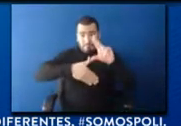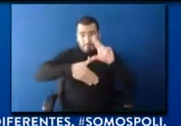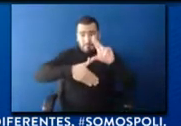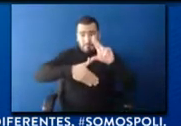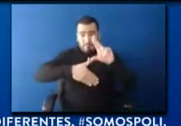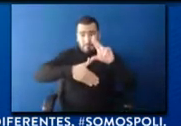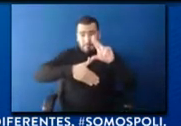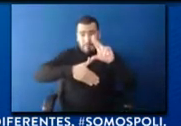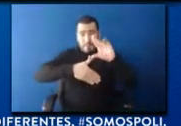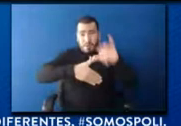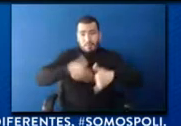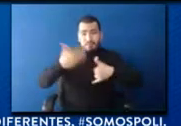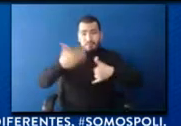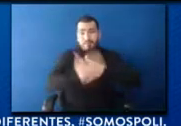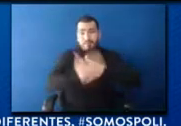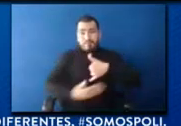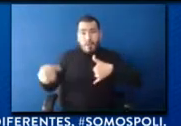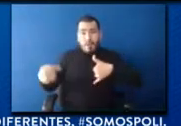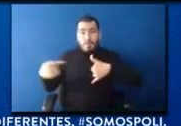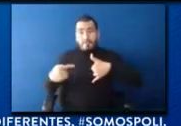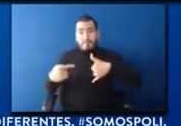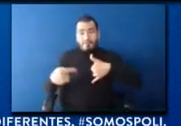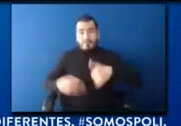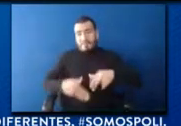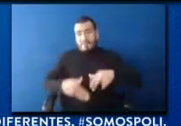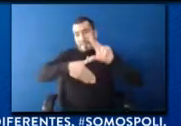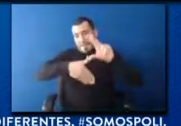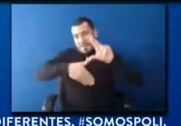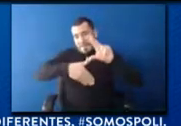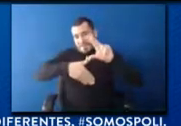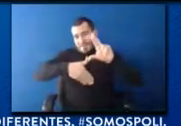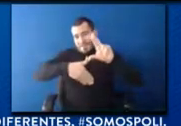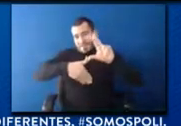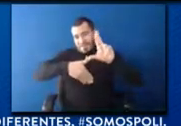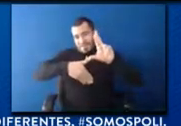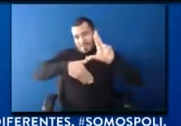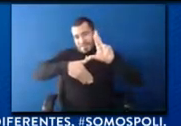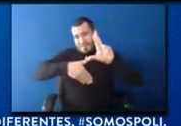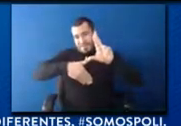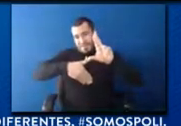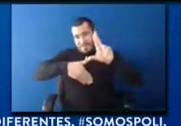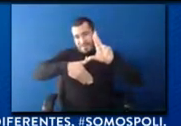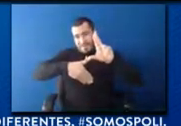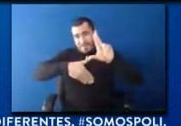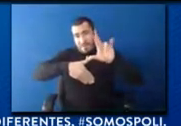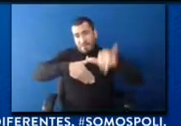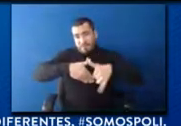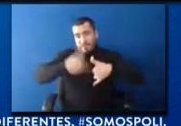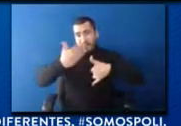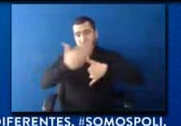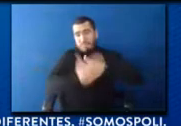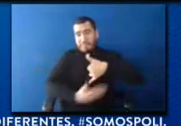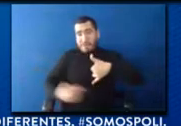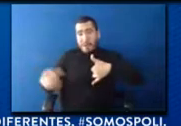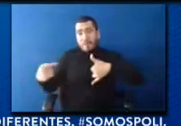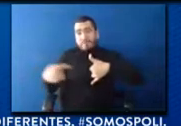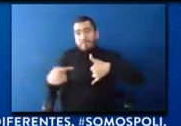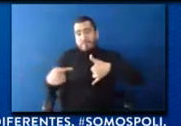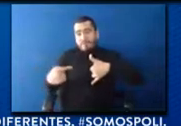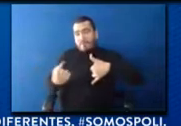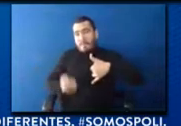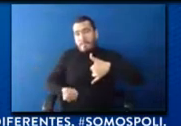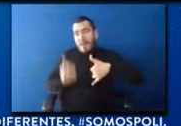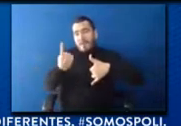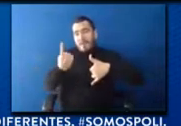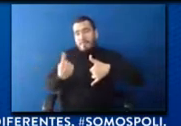América ninguna, digamos, de México para abajo, ningún otro país que tenga la capacidad de tracción que tiene Colombia. En lo que se desarrolla en una